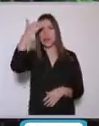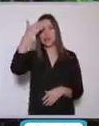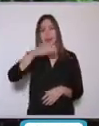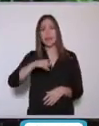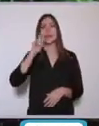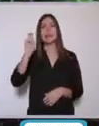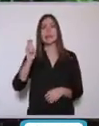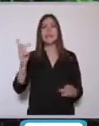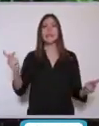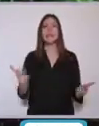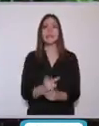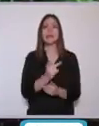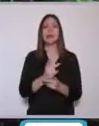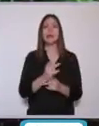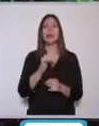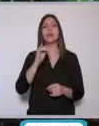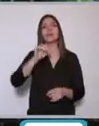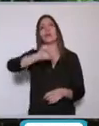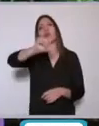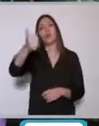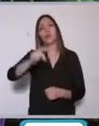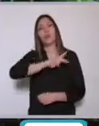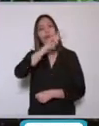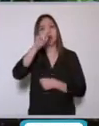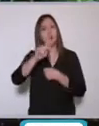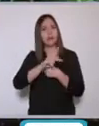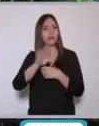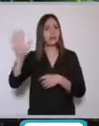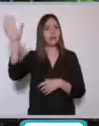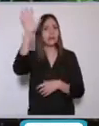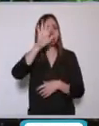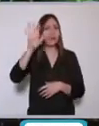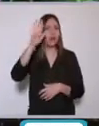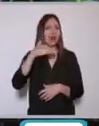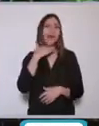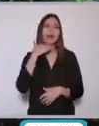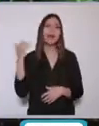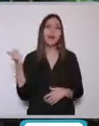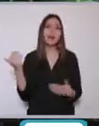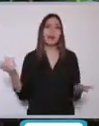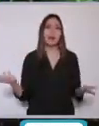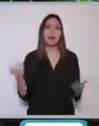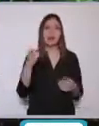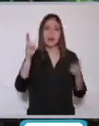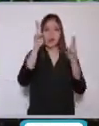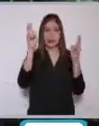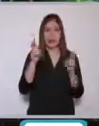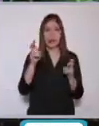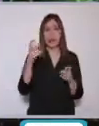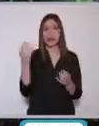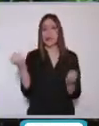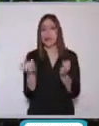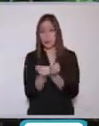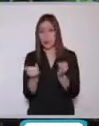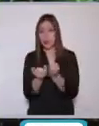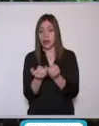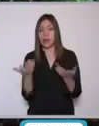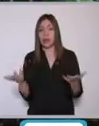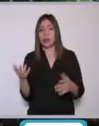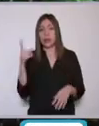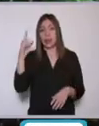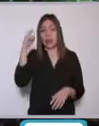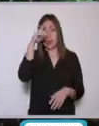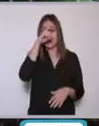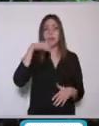de lo que sucede Bien. hasta allá y sobre todo en este tema que también pues son complejos y son también delicados,